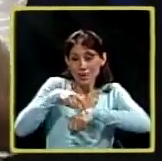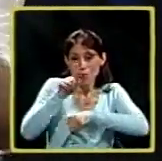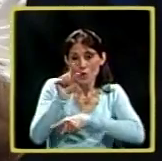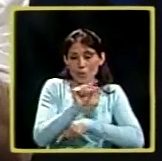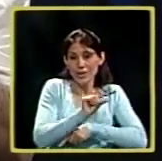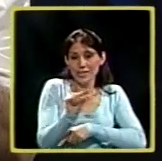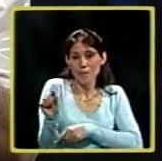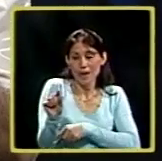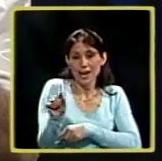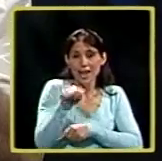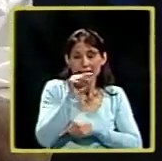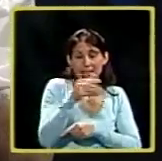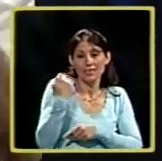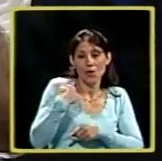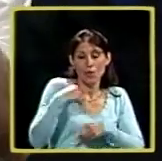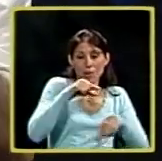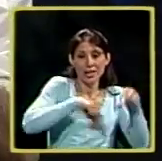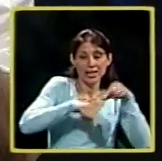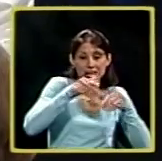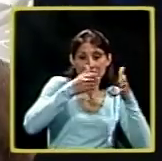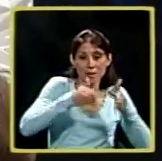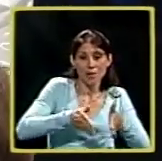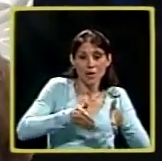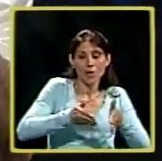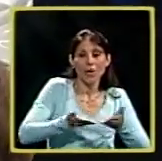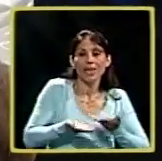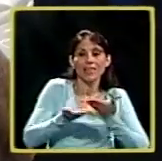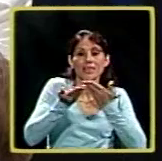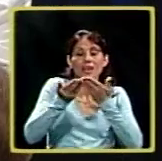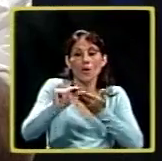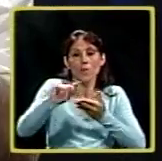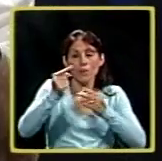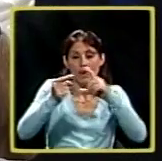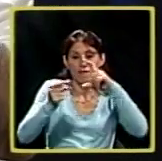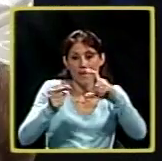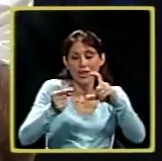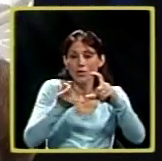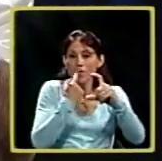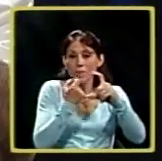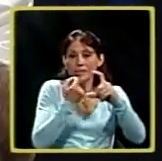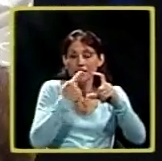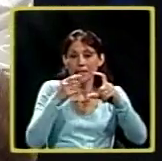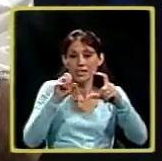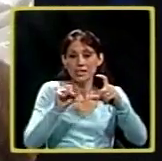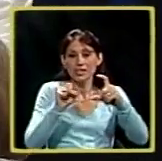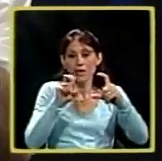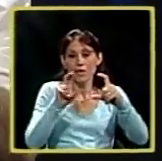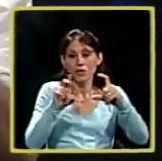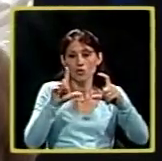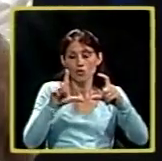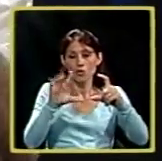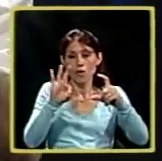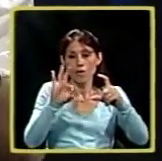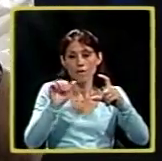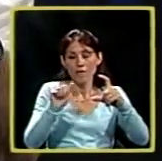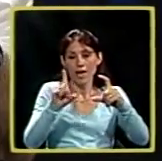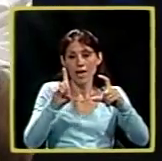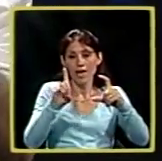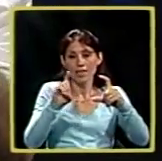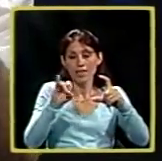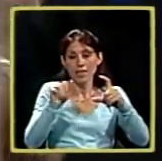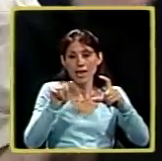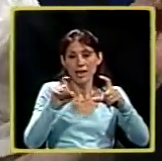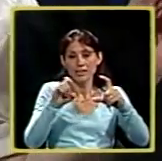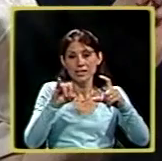químico le entregó al Estado Mayor el primer frasco de pastillas de sulfadiazina, que es el